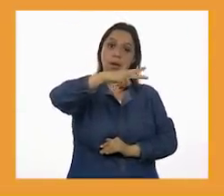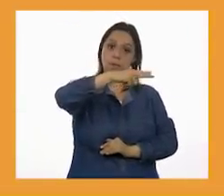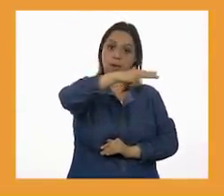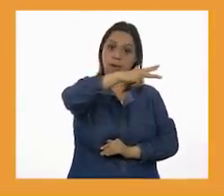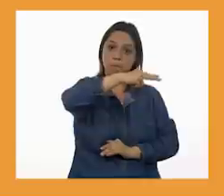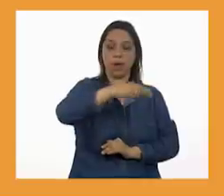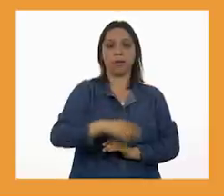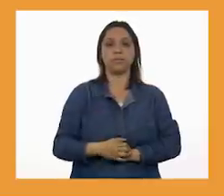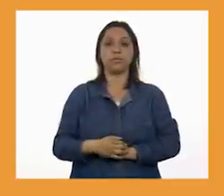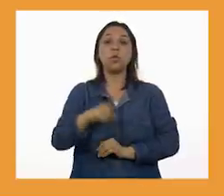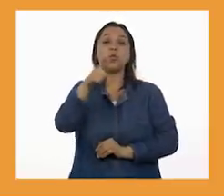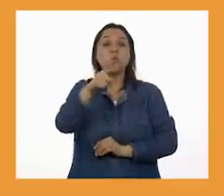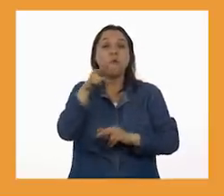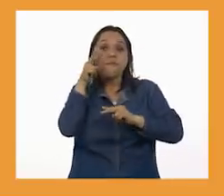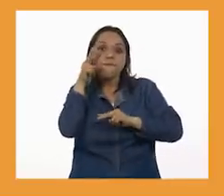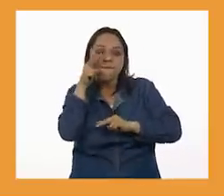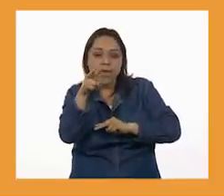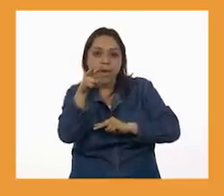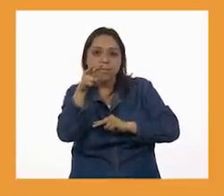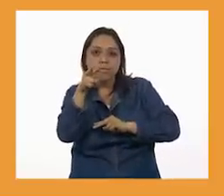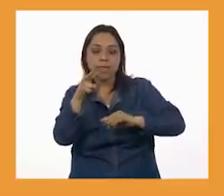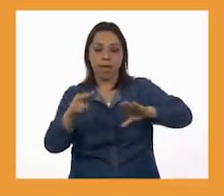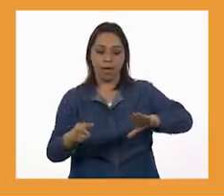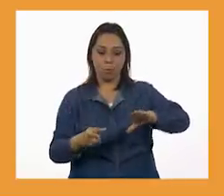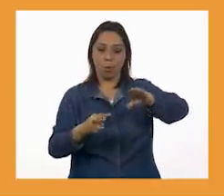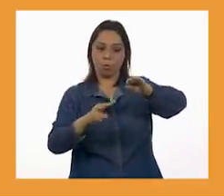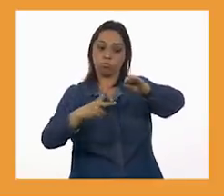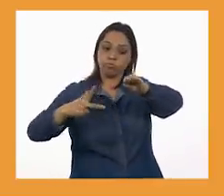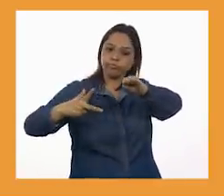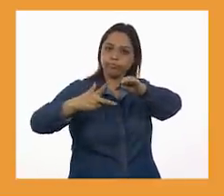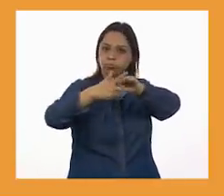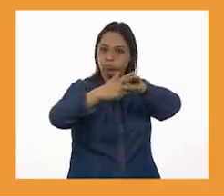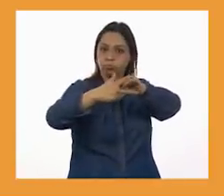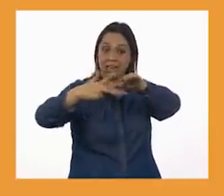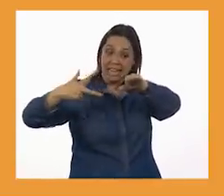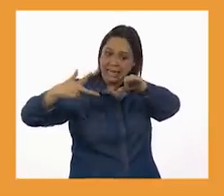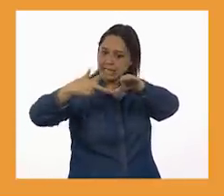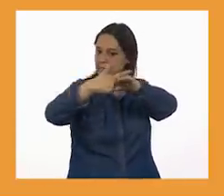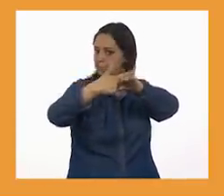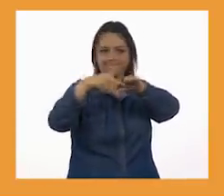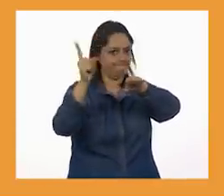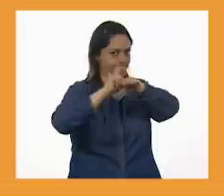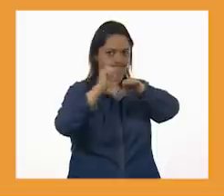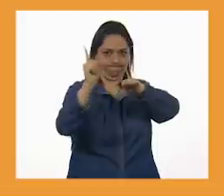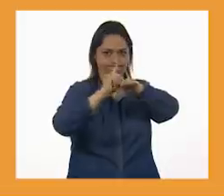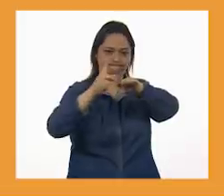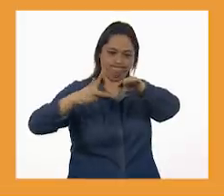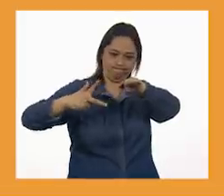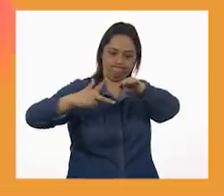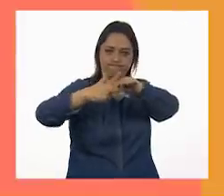marcaste. Asegúrate de cortar por fuera de la playera. No introduzcas las tijeras en ella.